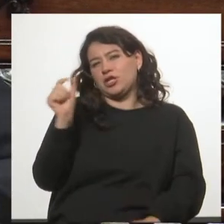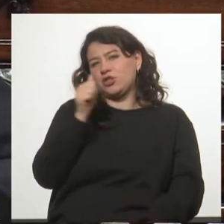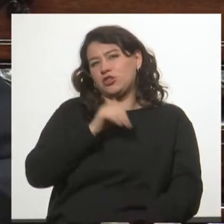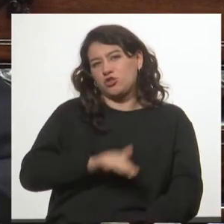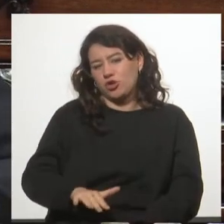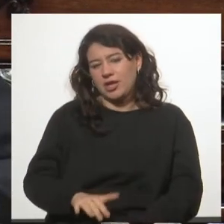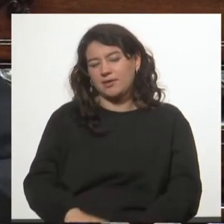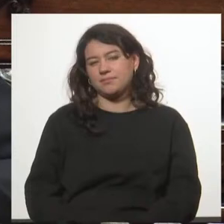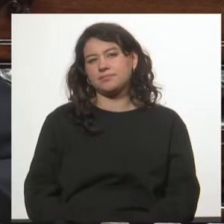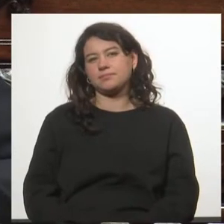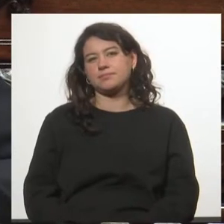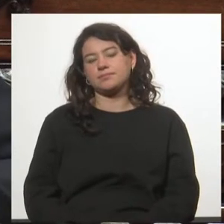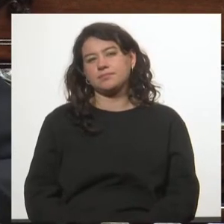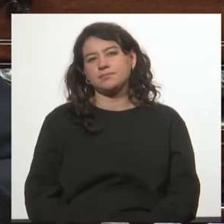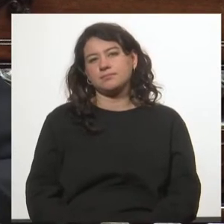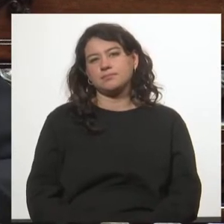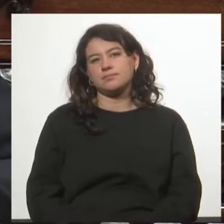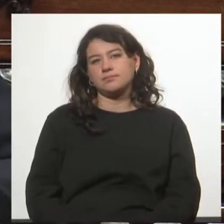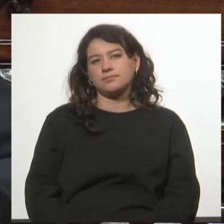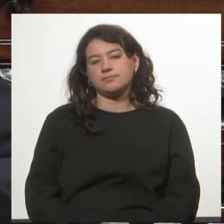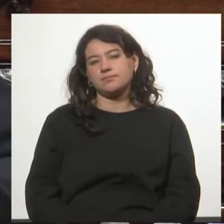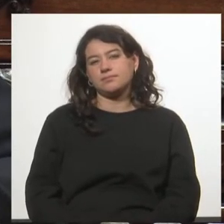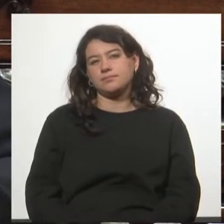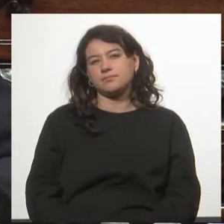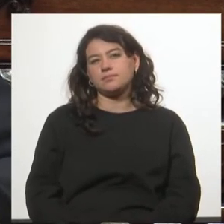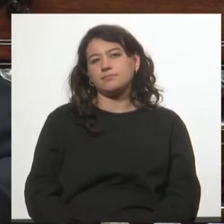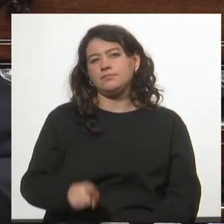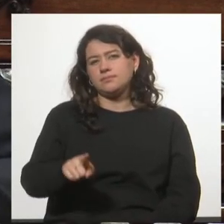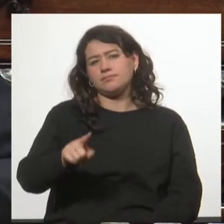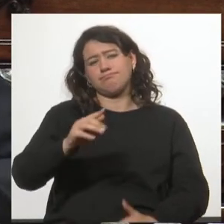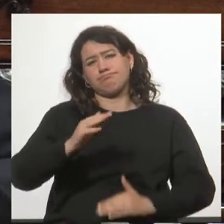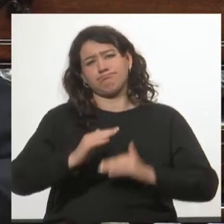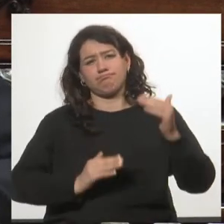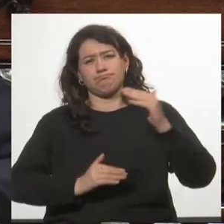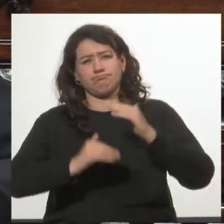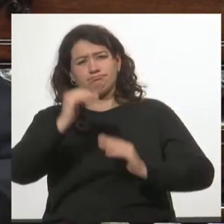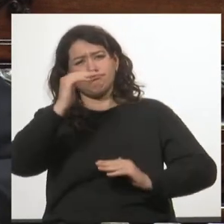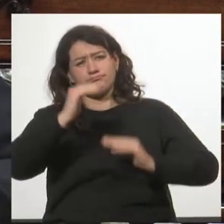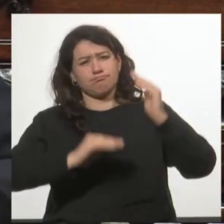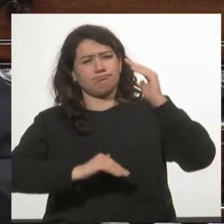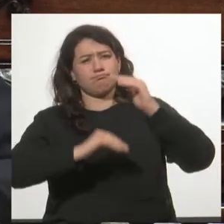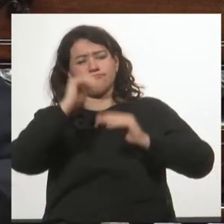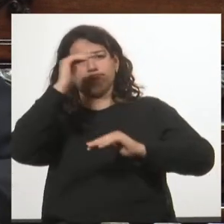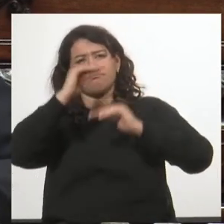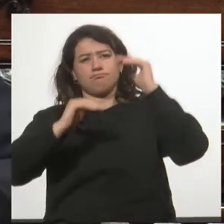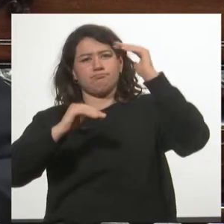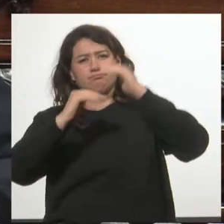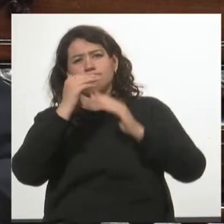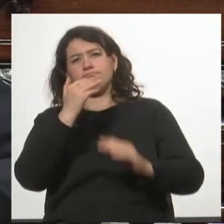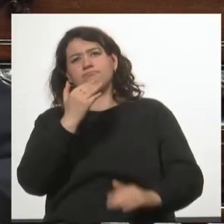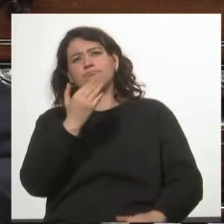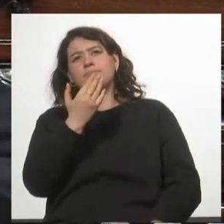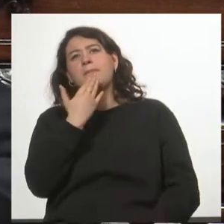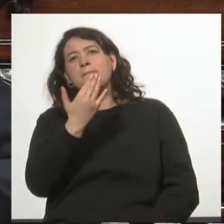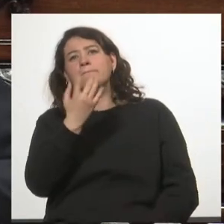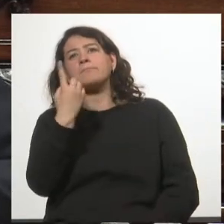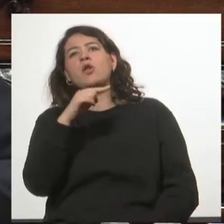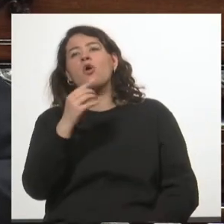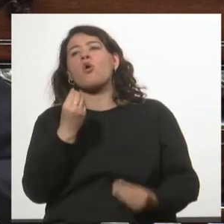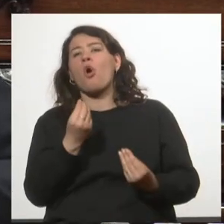s esas obras faraónicas que se construyeron con con la esclavitud